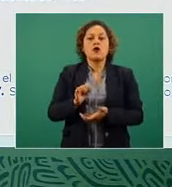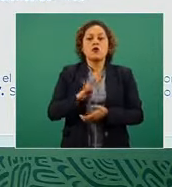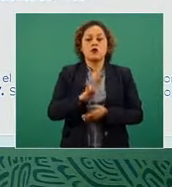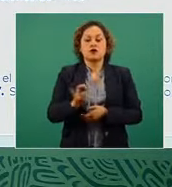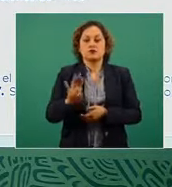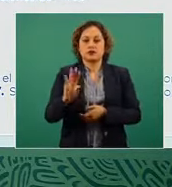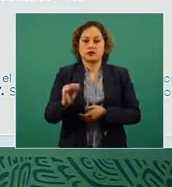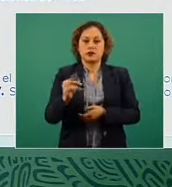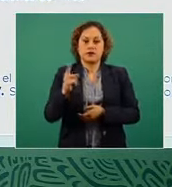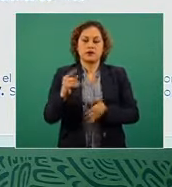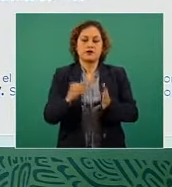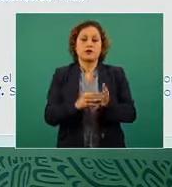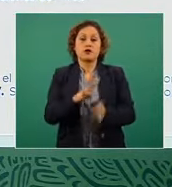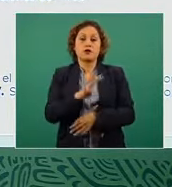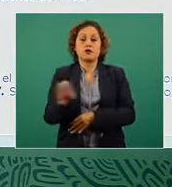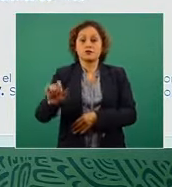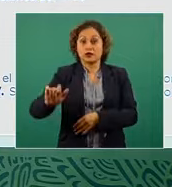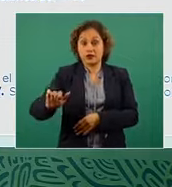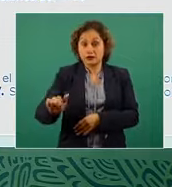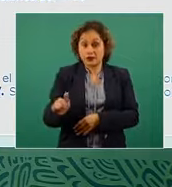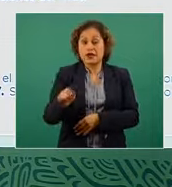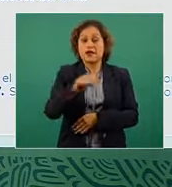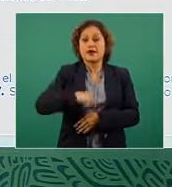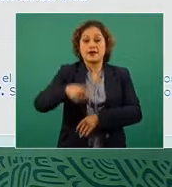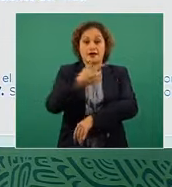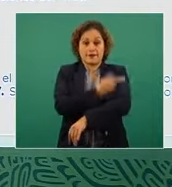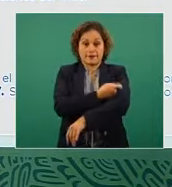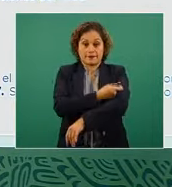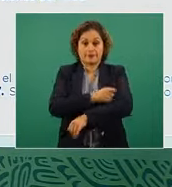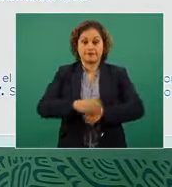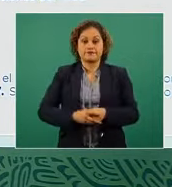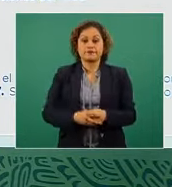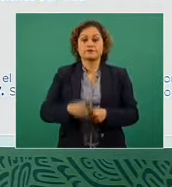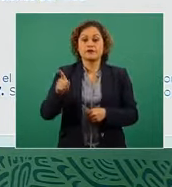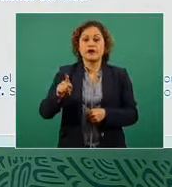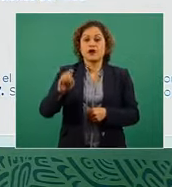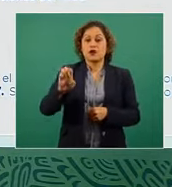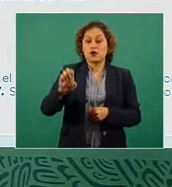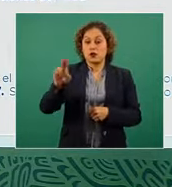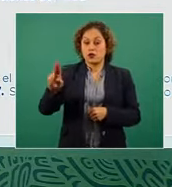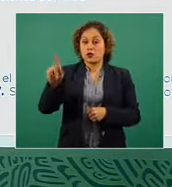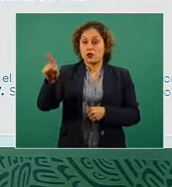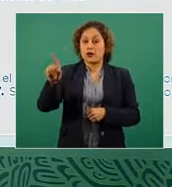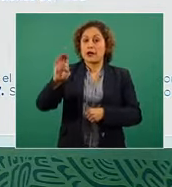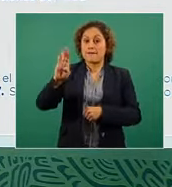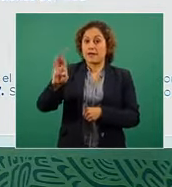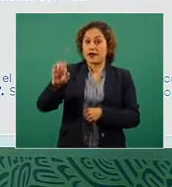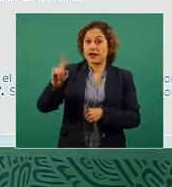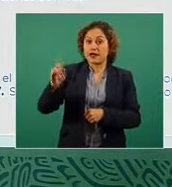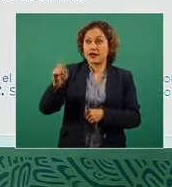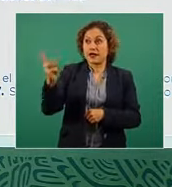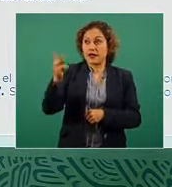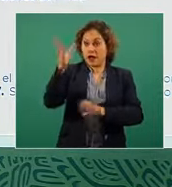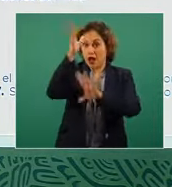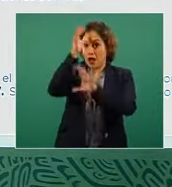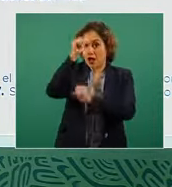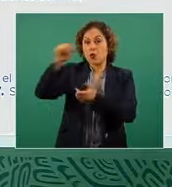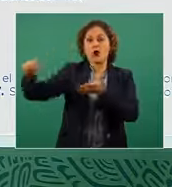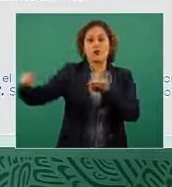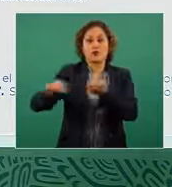491.400 dosis. Tanto el Ministerio de Economía de Bélgica y la Comisión Europea confirmaron la autorización para el embarque a